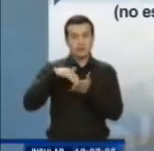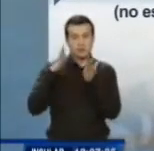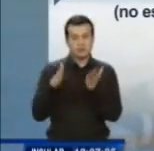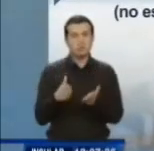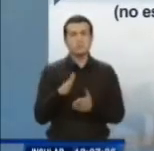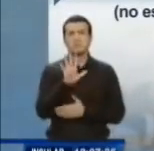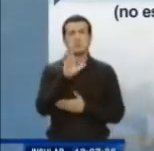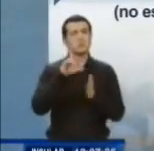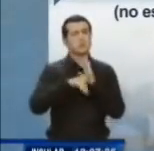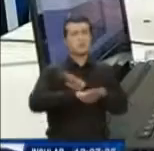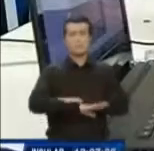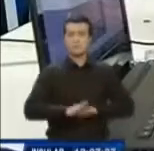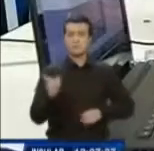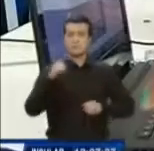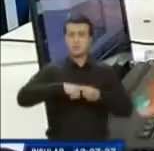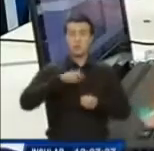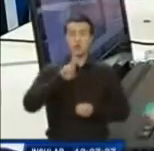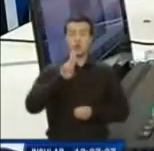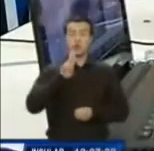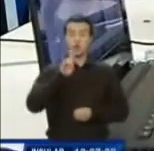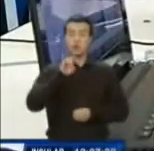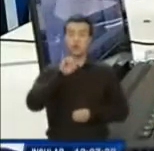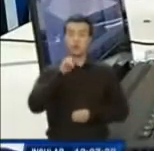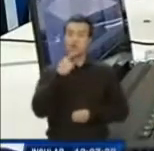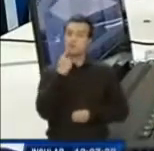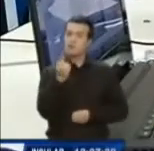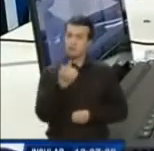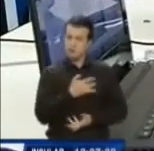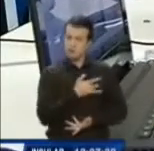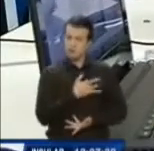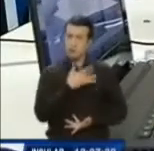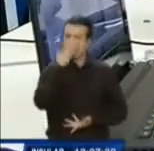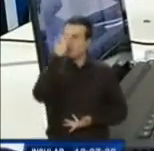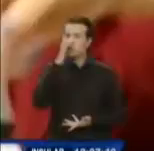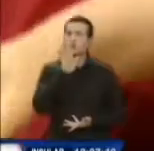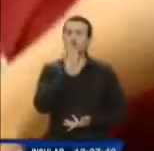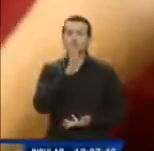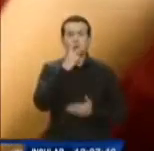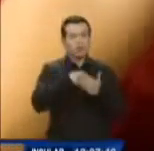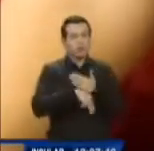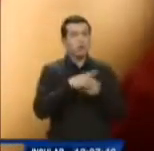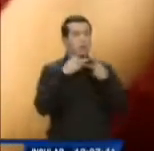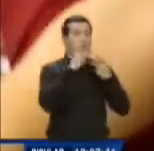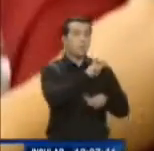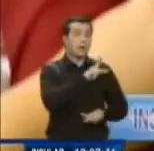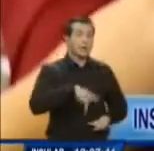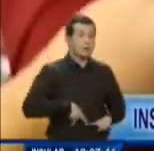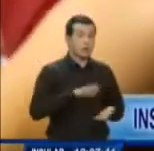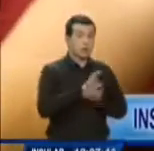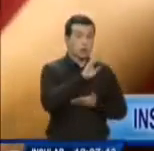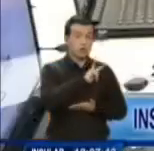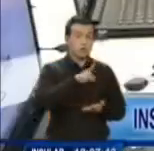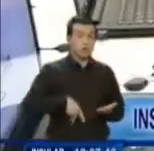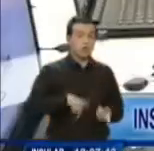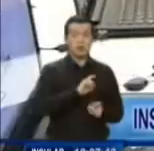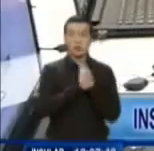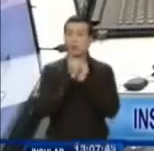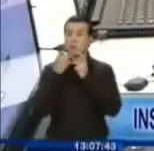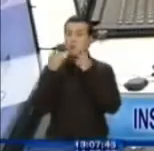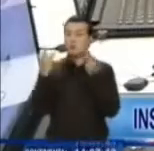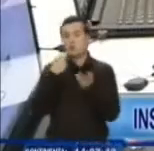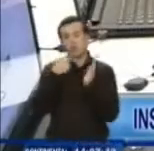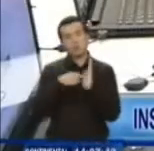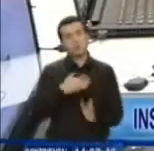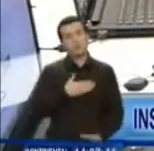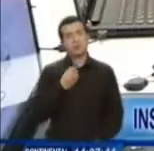más de 5 minutos. Rudy Caicedo nos comentó las motivaciones para cambiar a su hijo de una escuela particular a una fiscal. Para uno que no